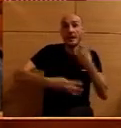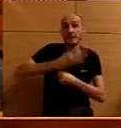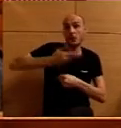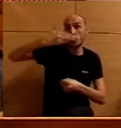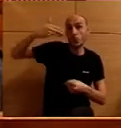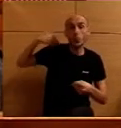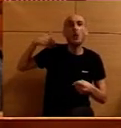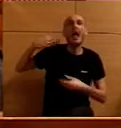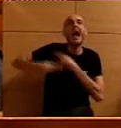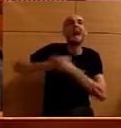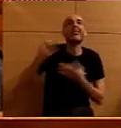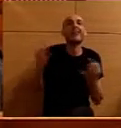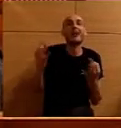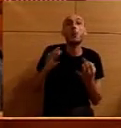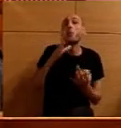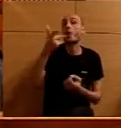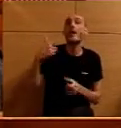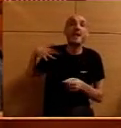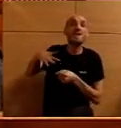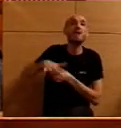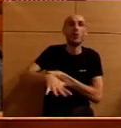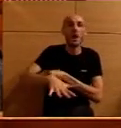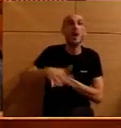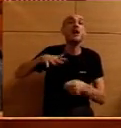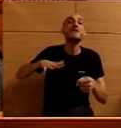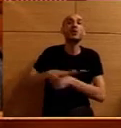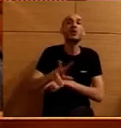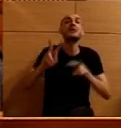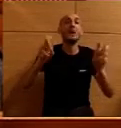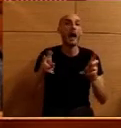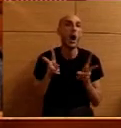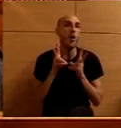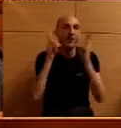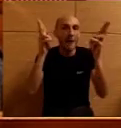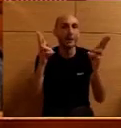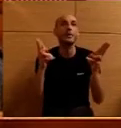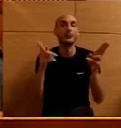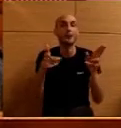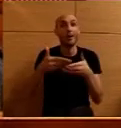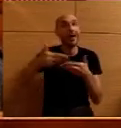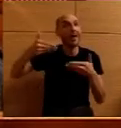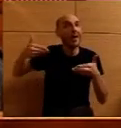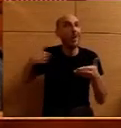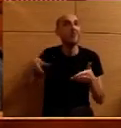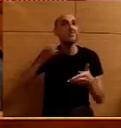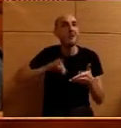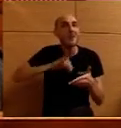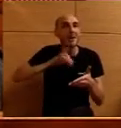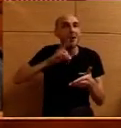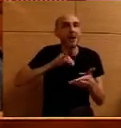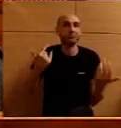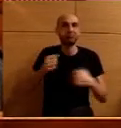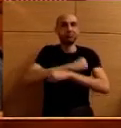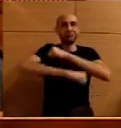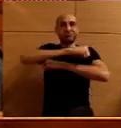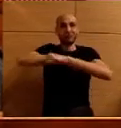aquellos barros vienen estos lodos, ¿entiende? Con el tema de jubilaciones y demás. Podemos hablar largo y tendido sobre ese tema, de